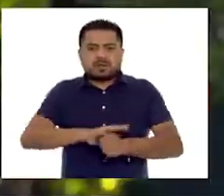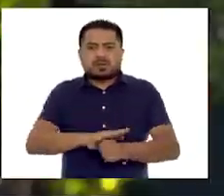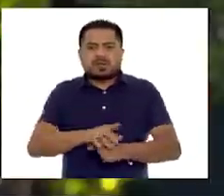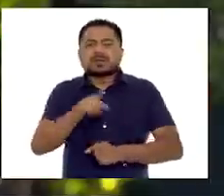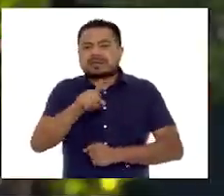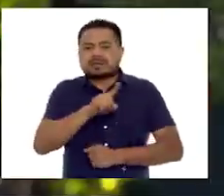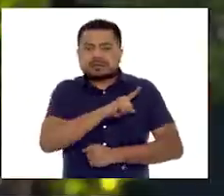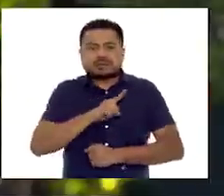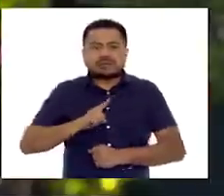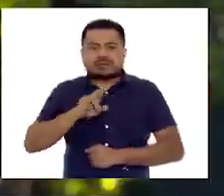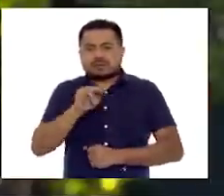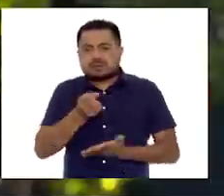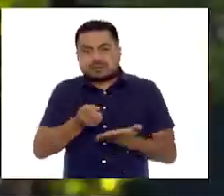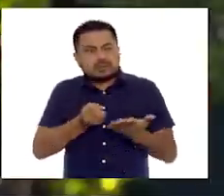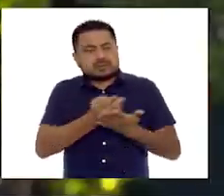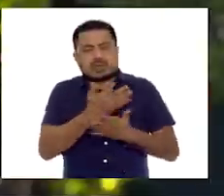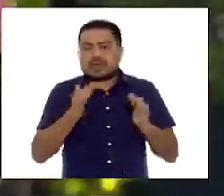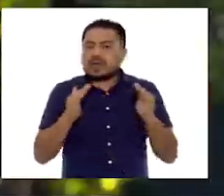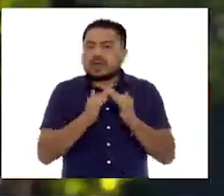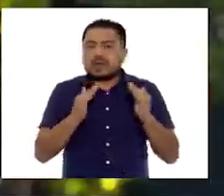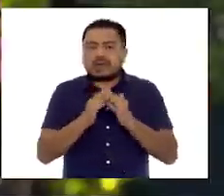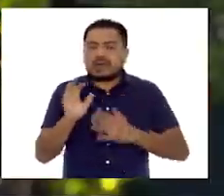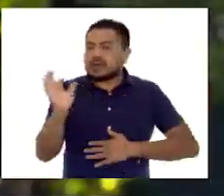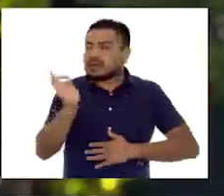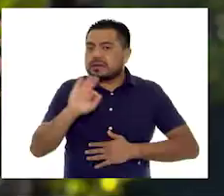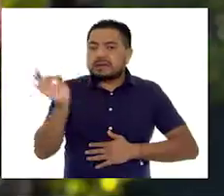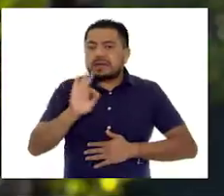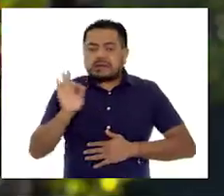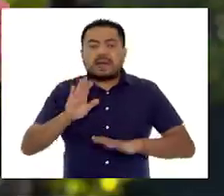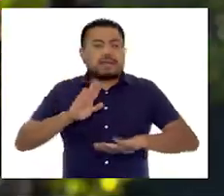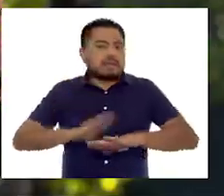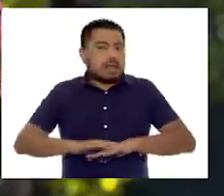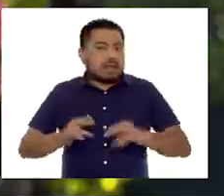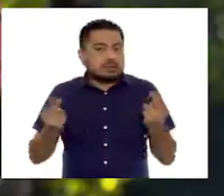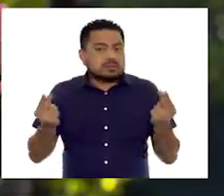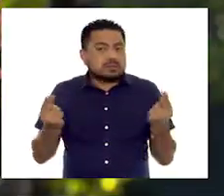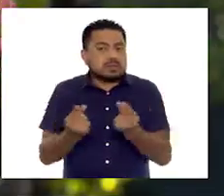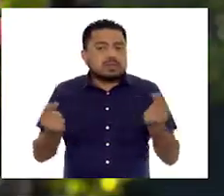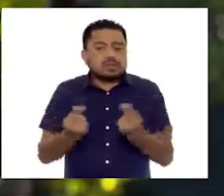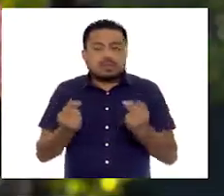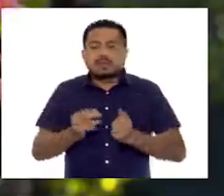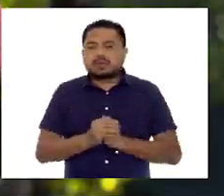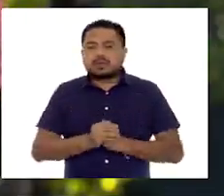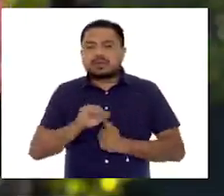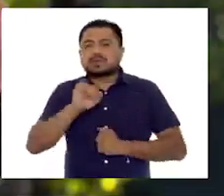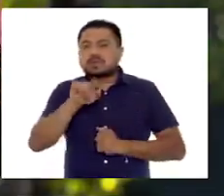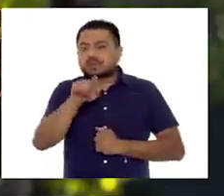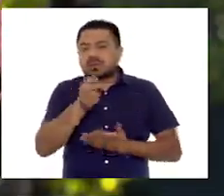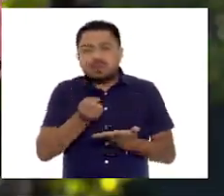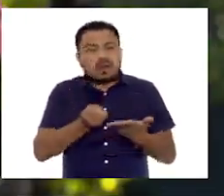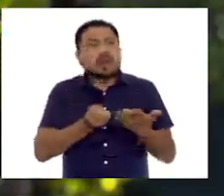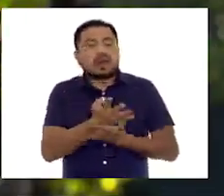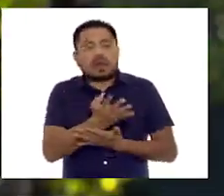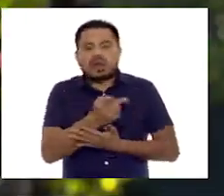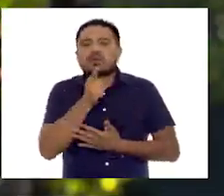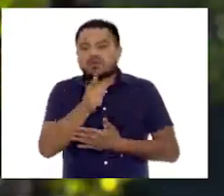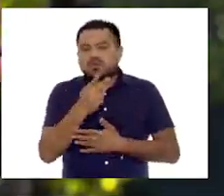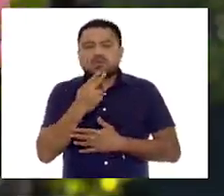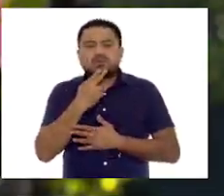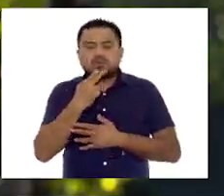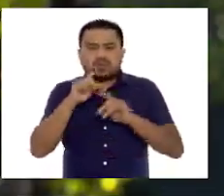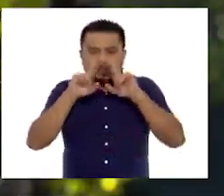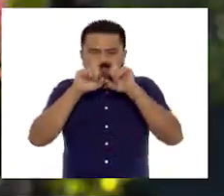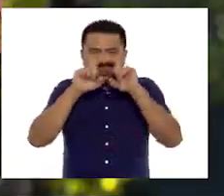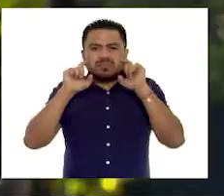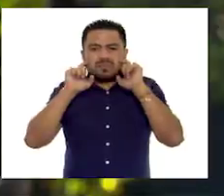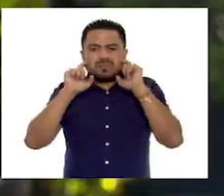Trata de no salir de casa a menos que sea muy necesario. Si lo haces, utiliza el